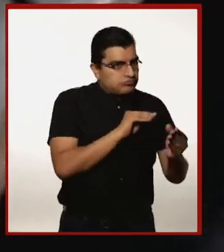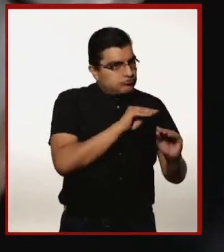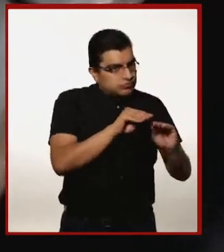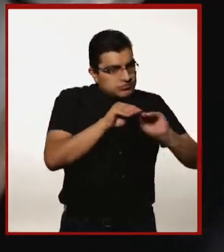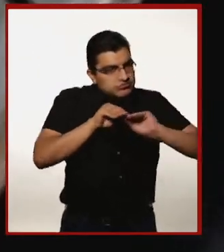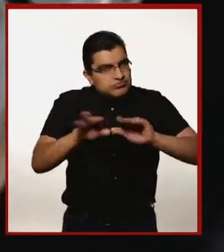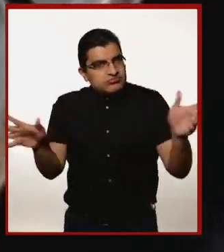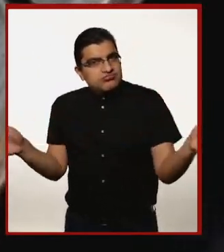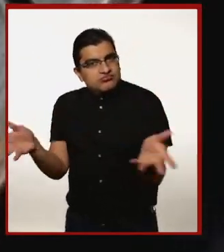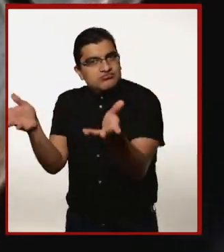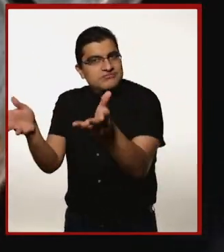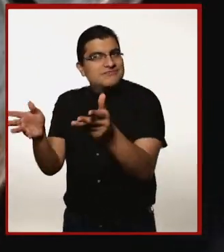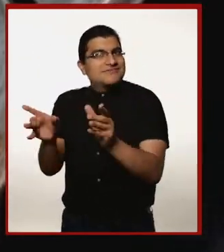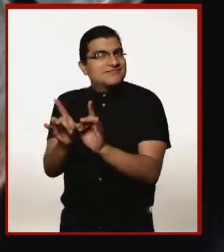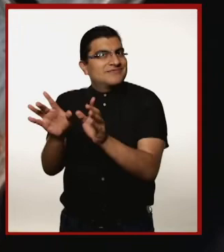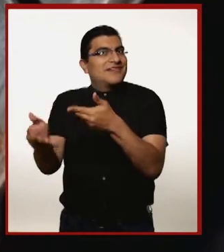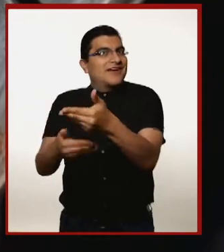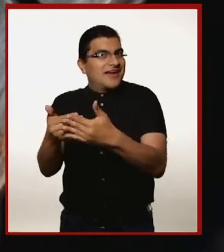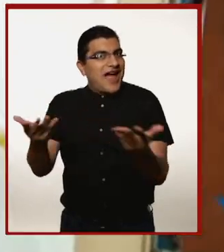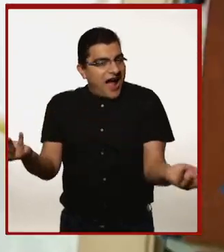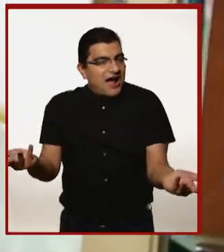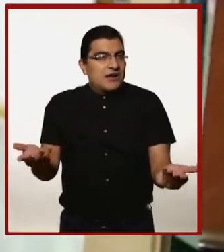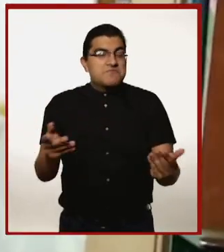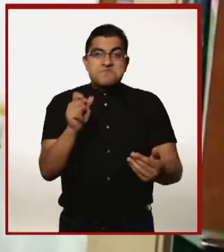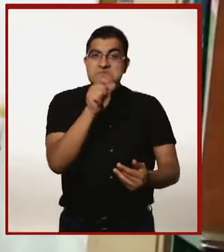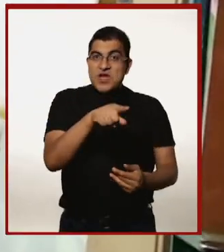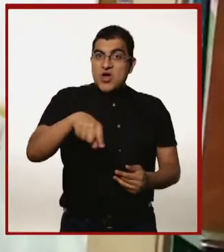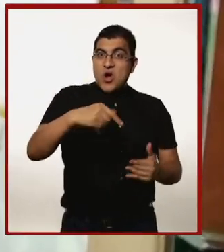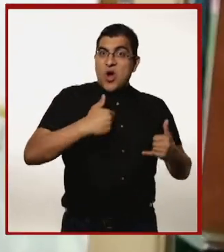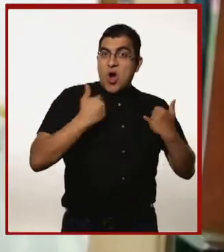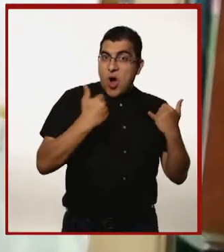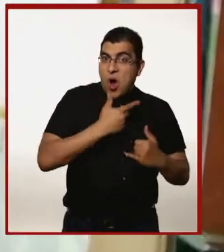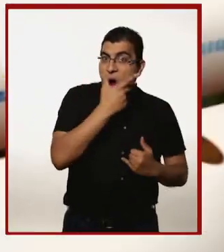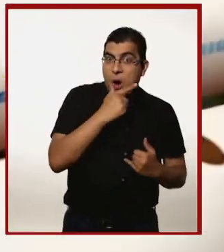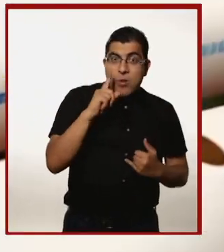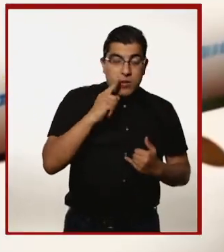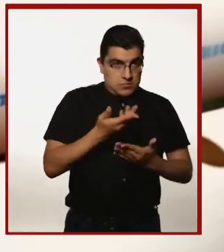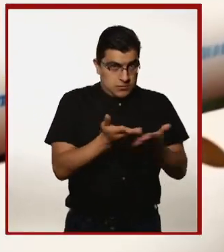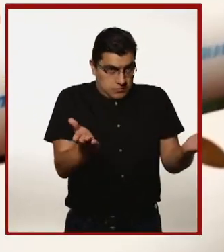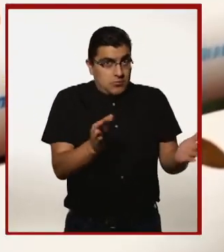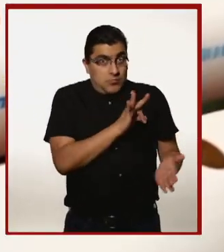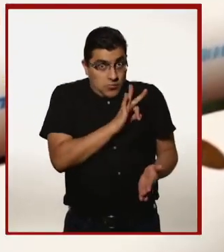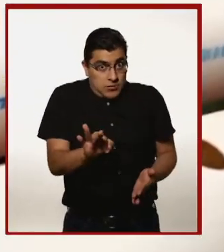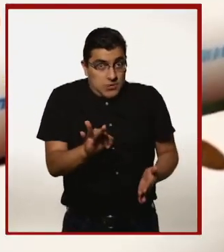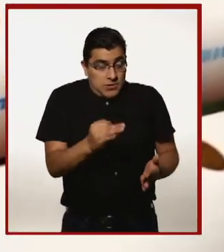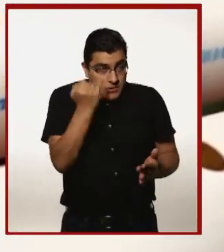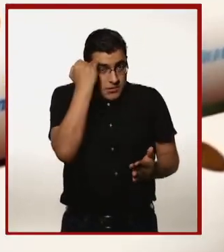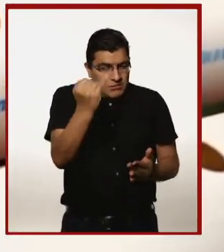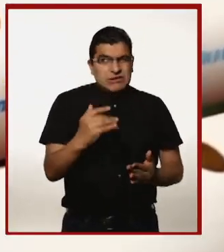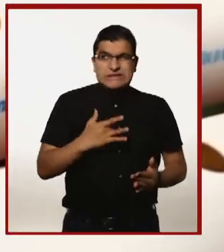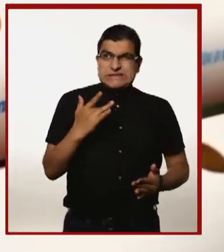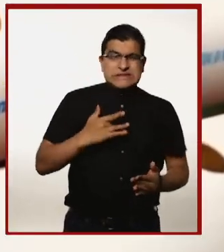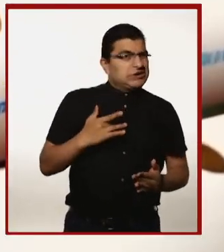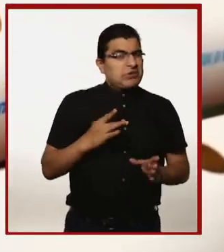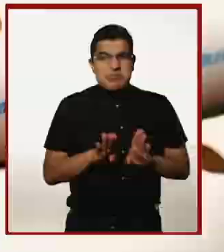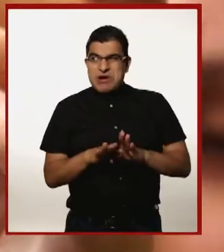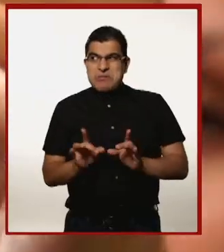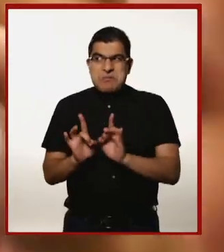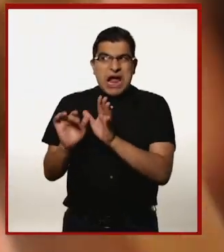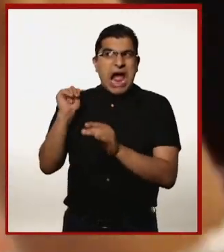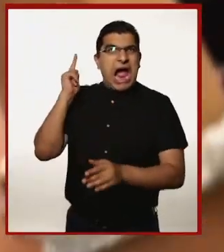provocar, promover, pero yo creo que también las mismas jóvenes, los mismos jóvenes pueden pues tener esa iniciativa